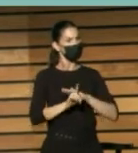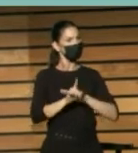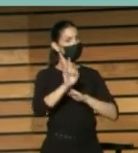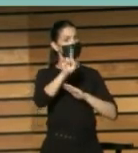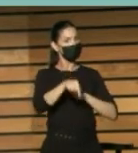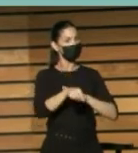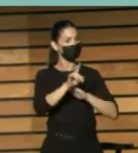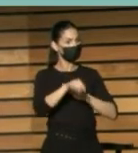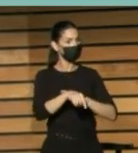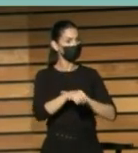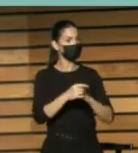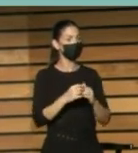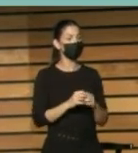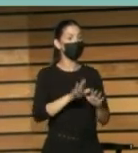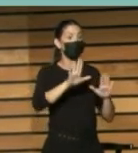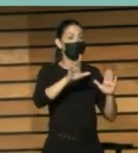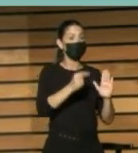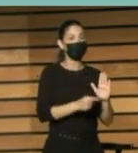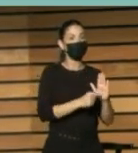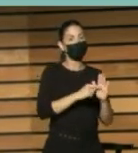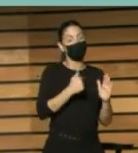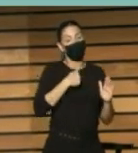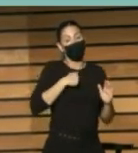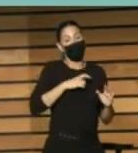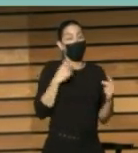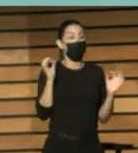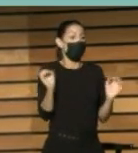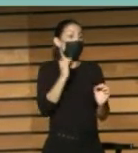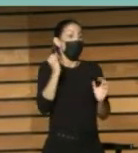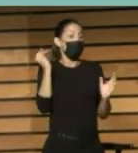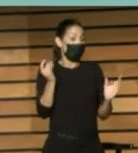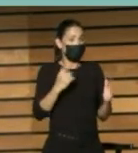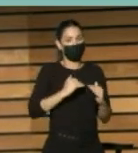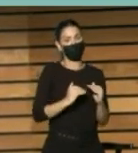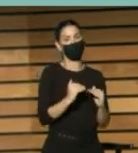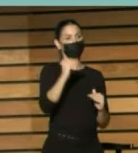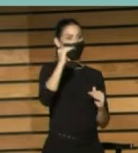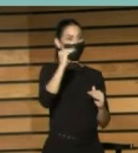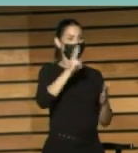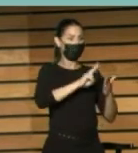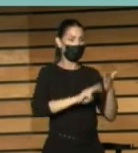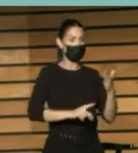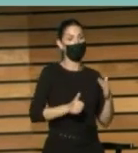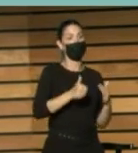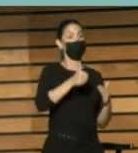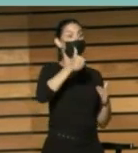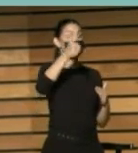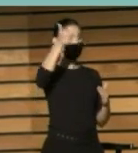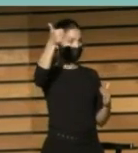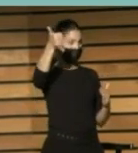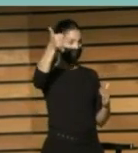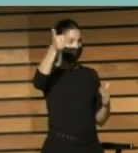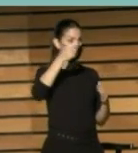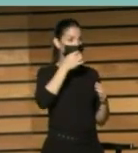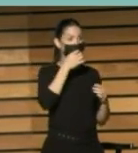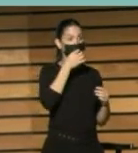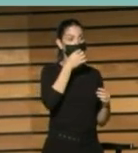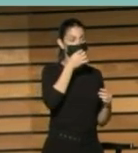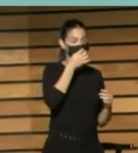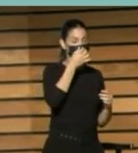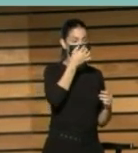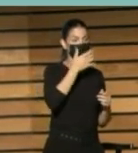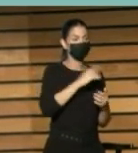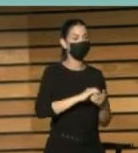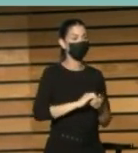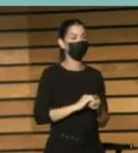Es verdad que ese incremento nos gustaría que fuera mayor año a año, y por eso también este congreso es útil, para ver cómo damos con